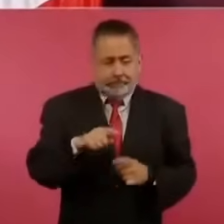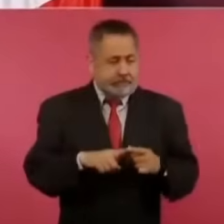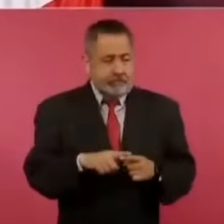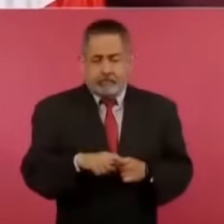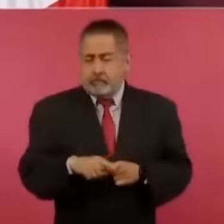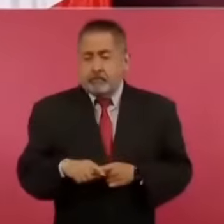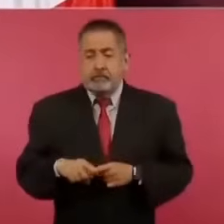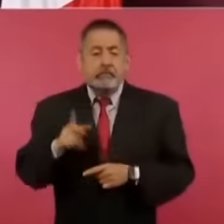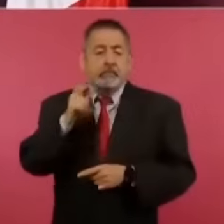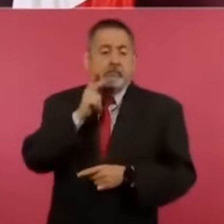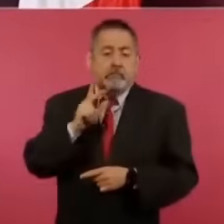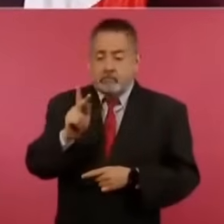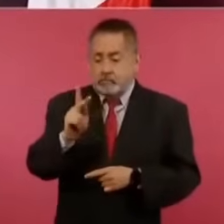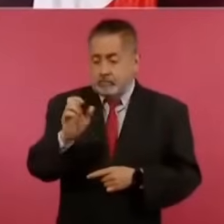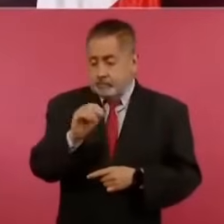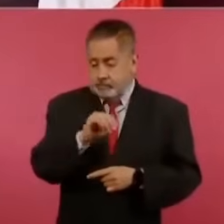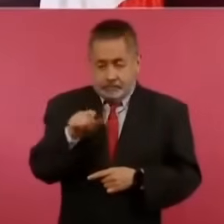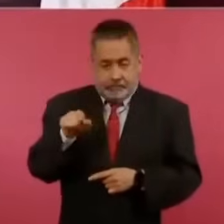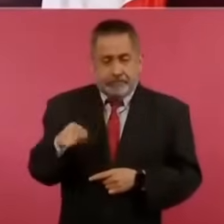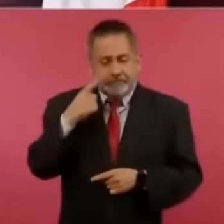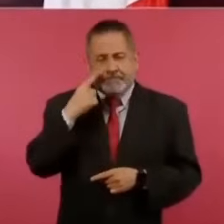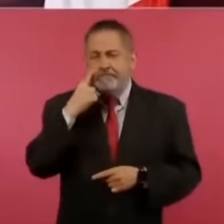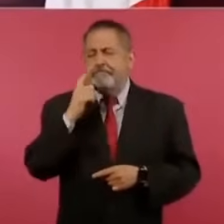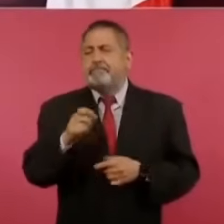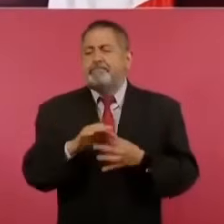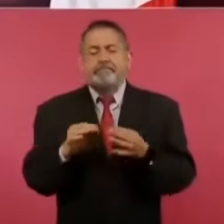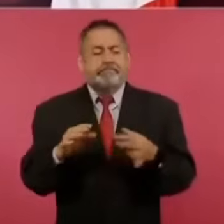Pemex tenía, por ejemplo,